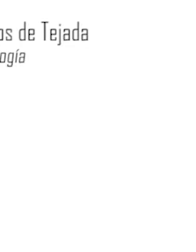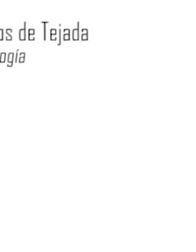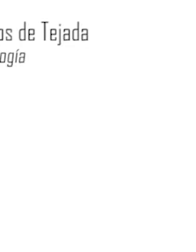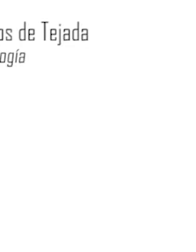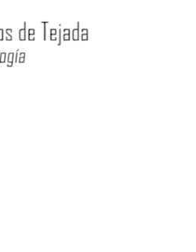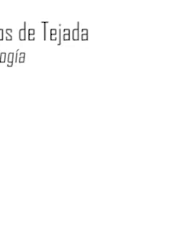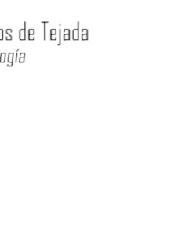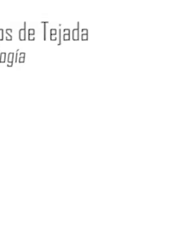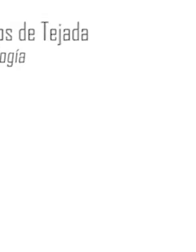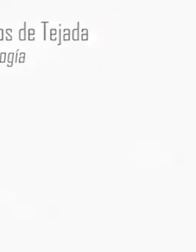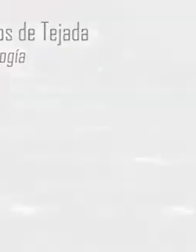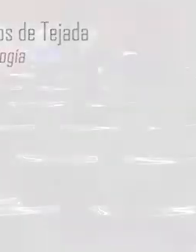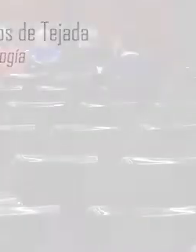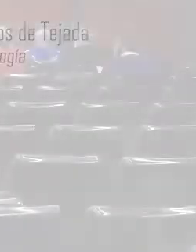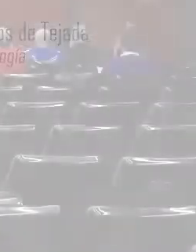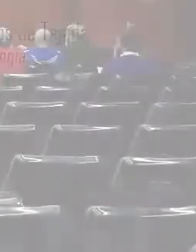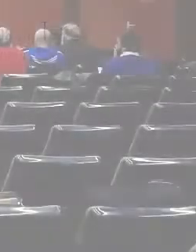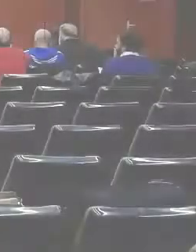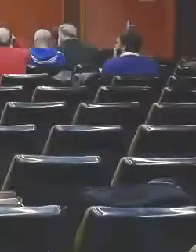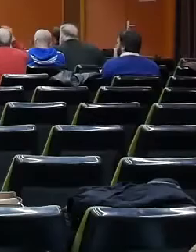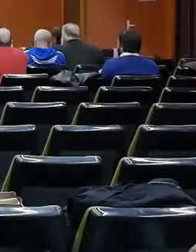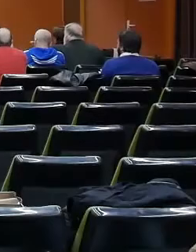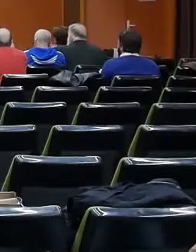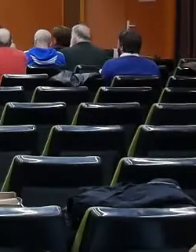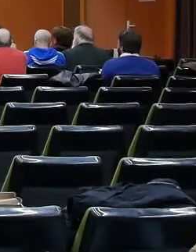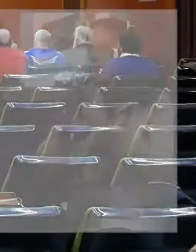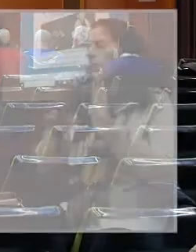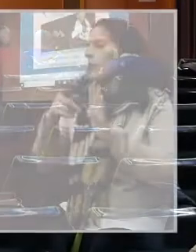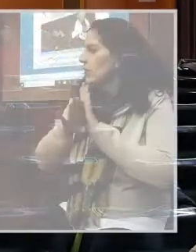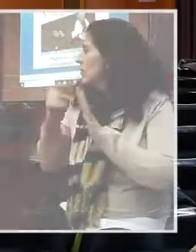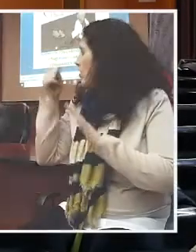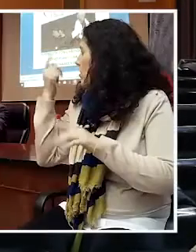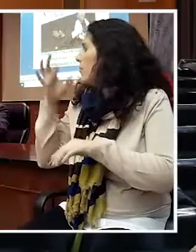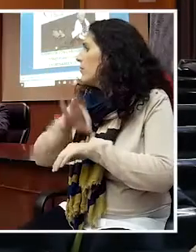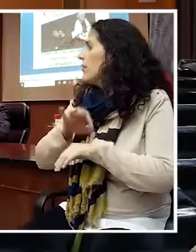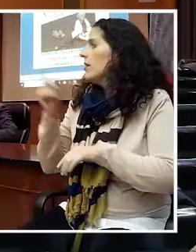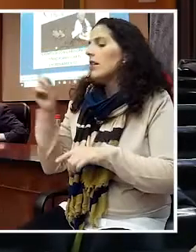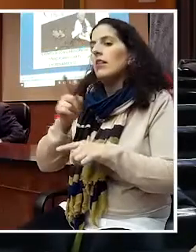días, continuamos la sesión. Por favor, el doctor Suárez de Leso.